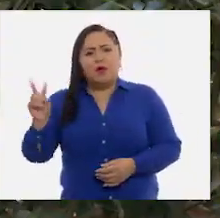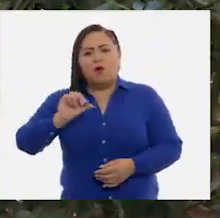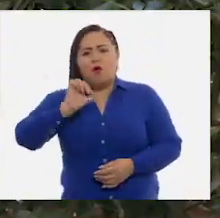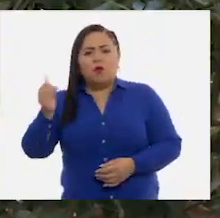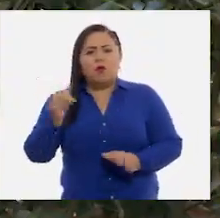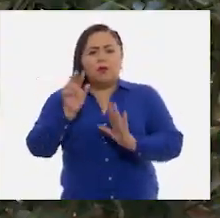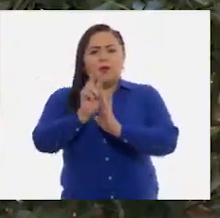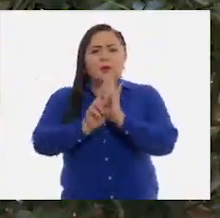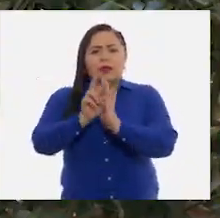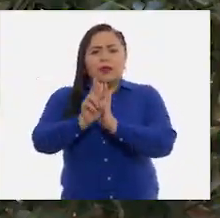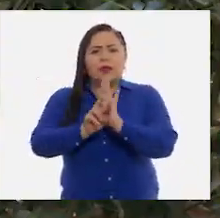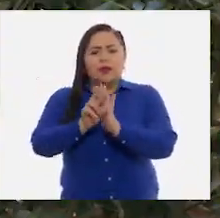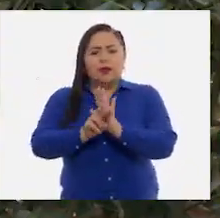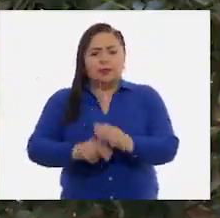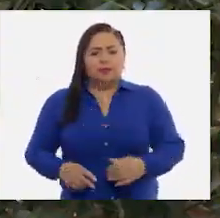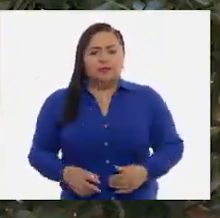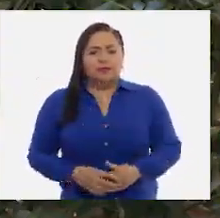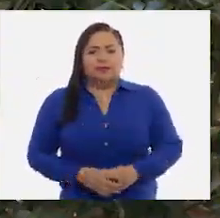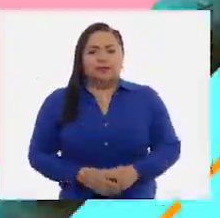siguiente video!